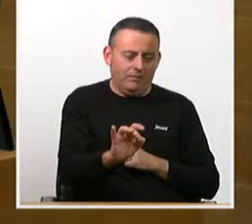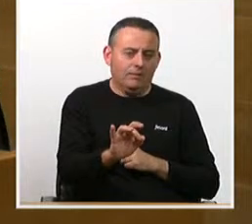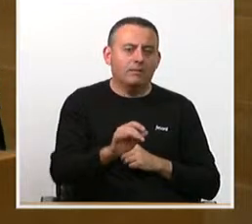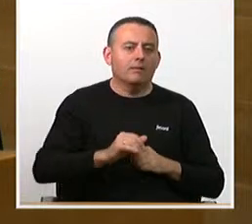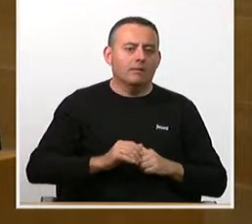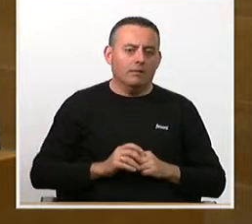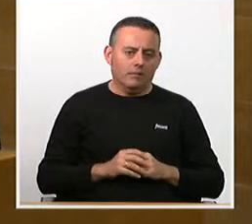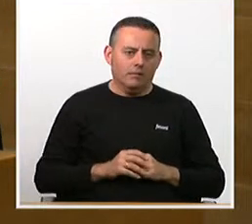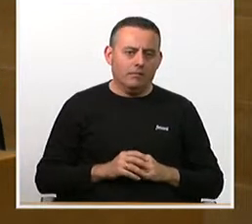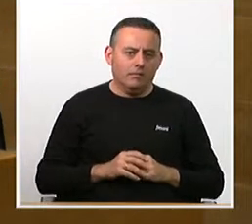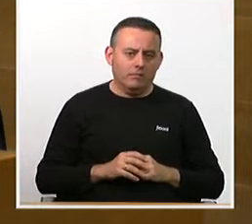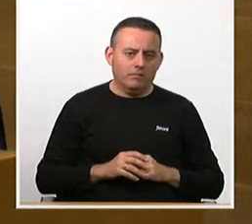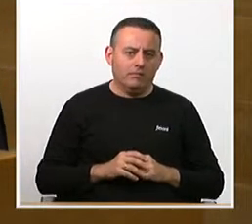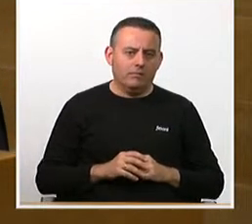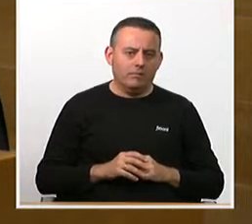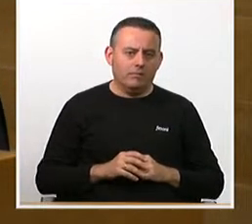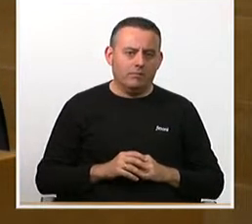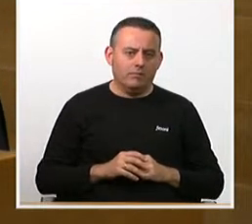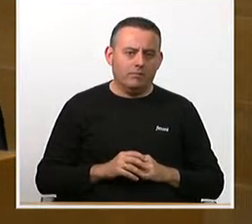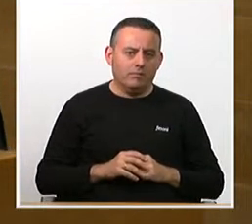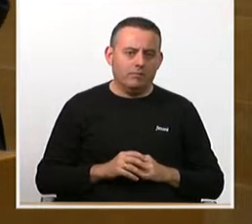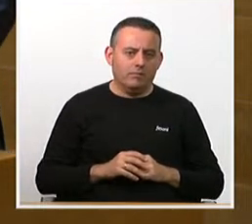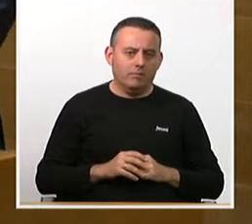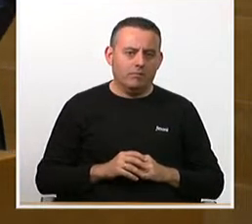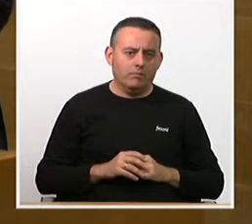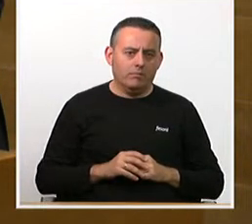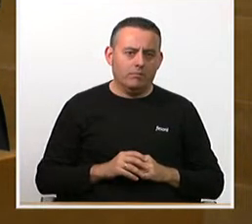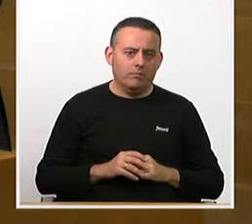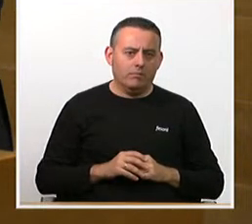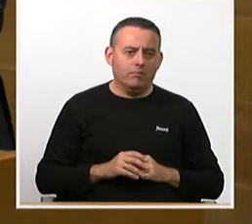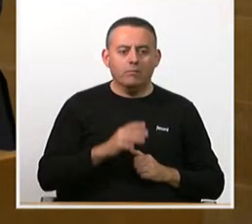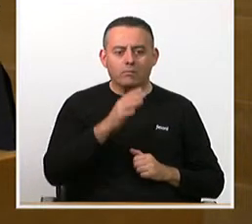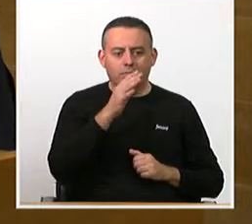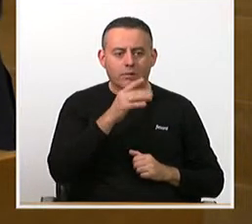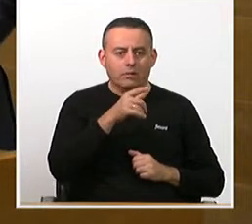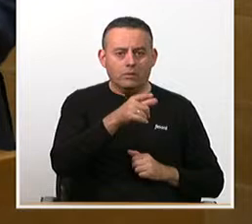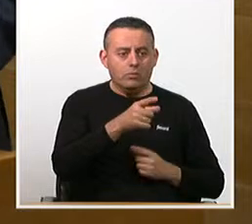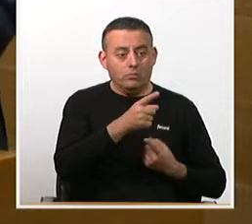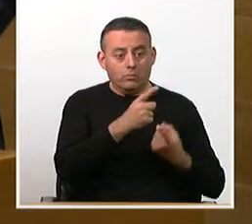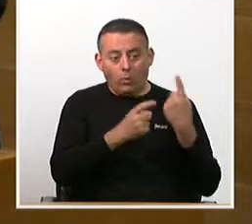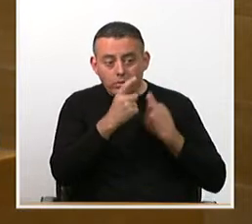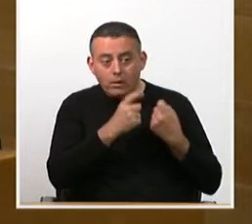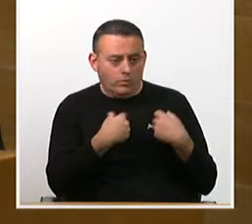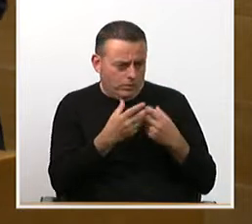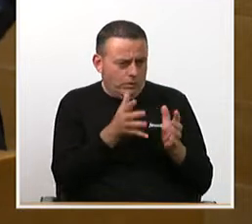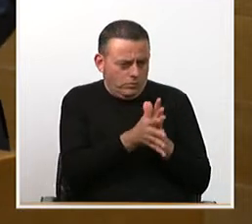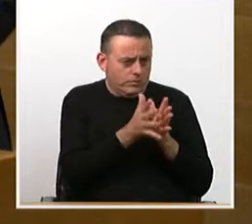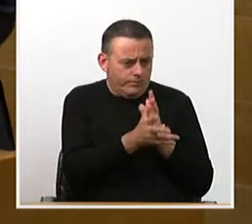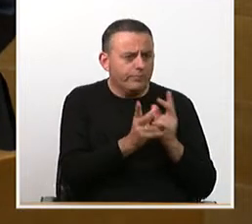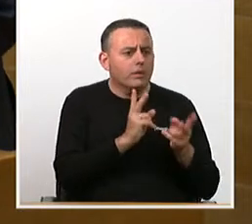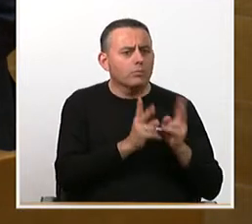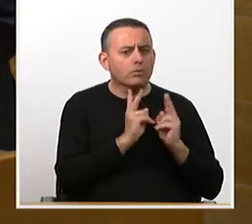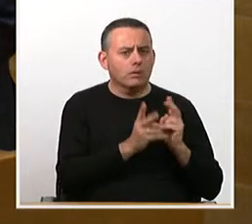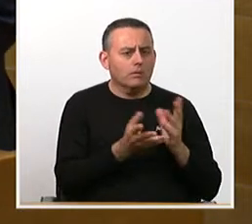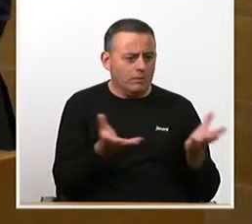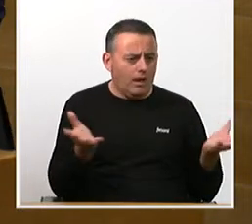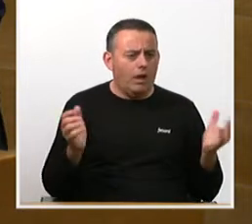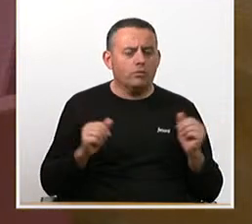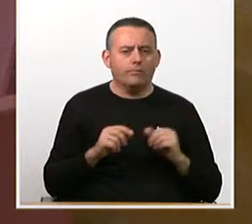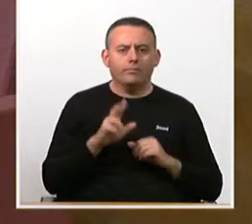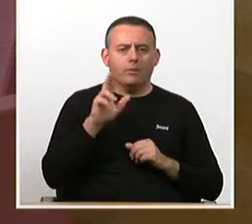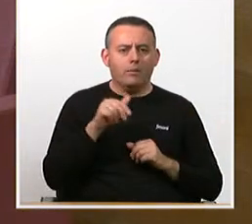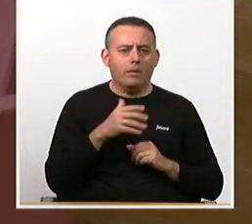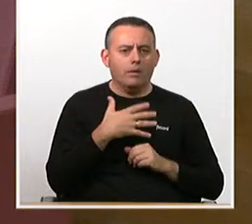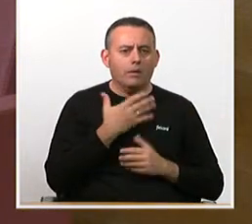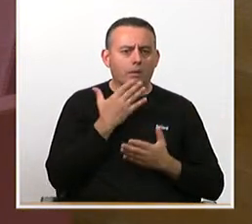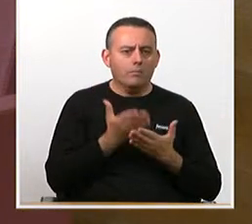eh de todo lo que usted eh precisó De lo que me parecía que yo le agradezco que me pidiera esta eh colaboración y así